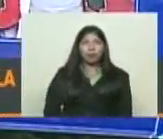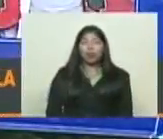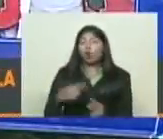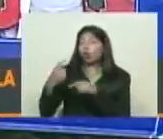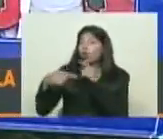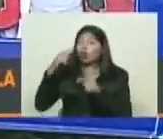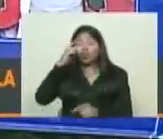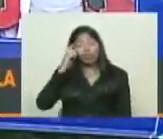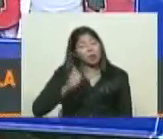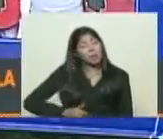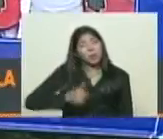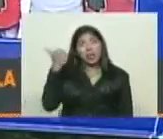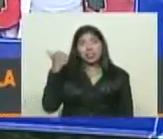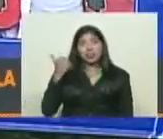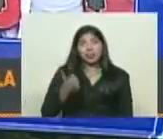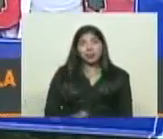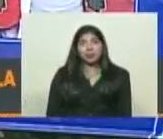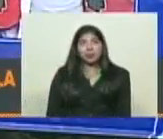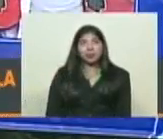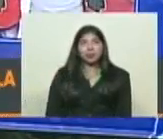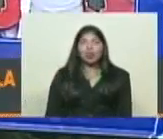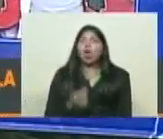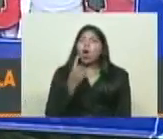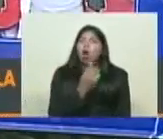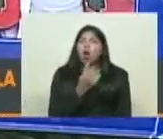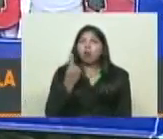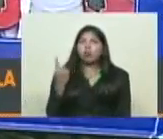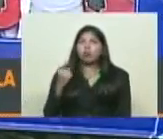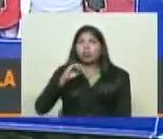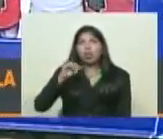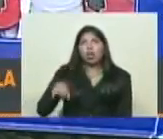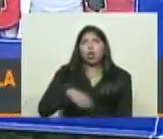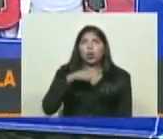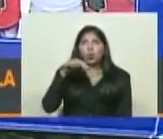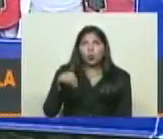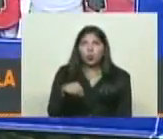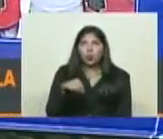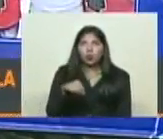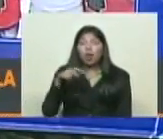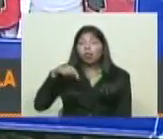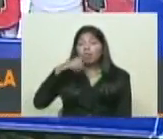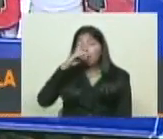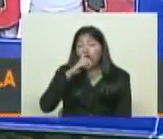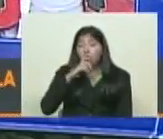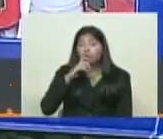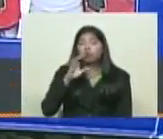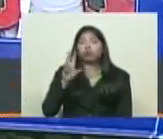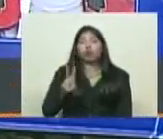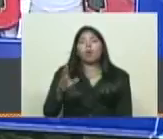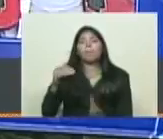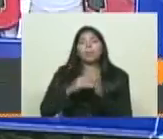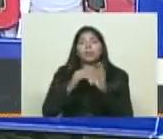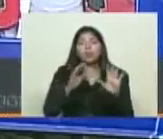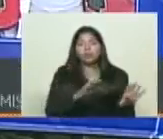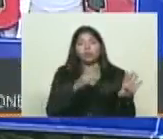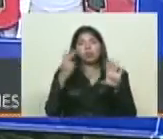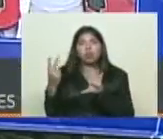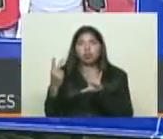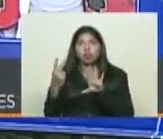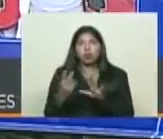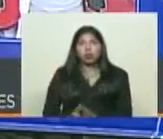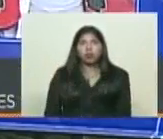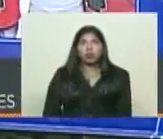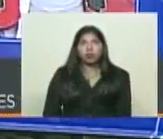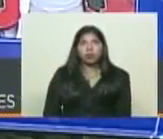presidente, el 11 de junio de este año 2017,